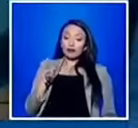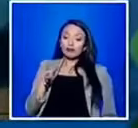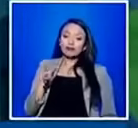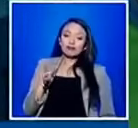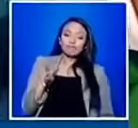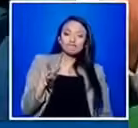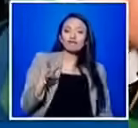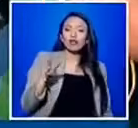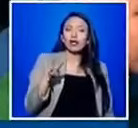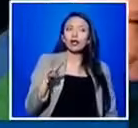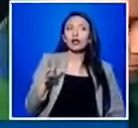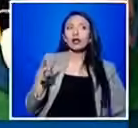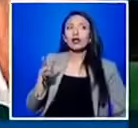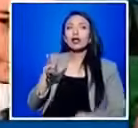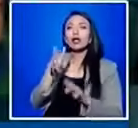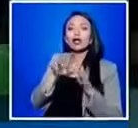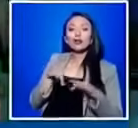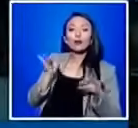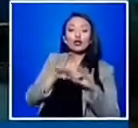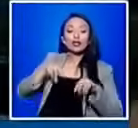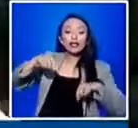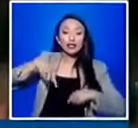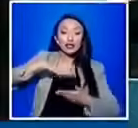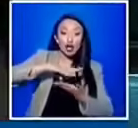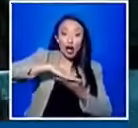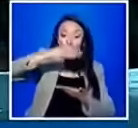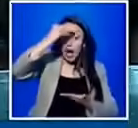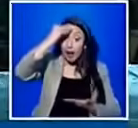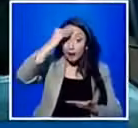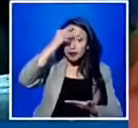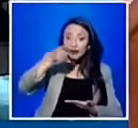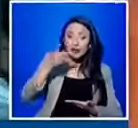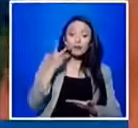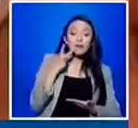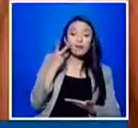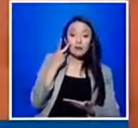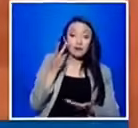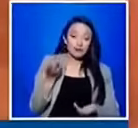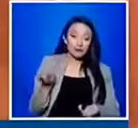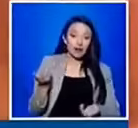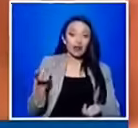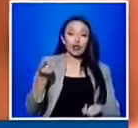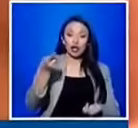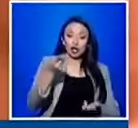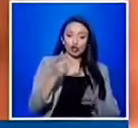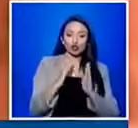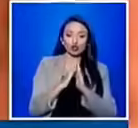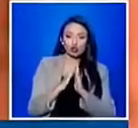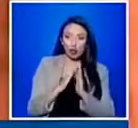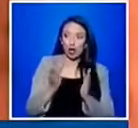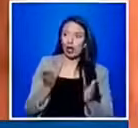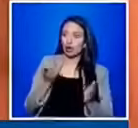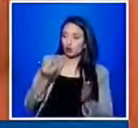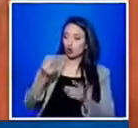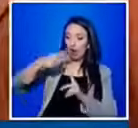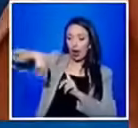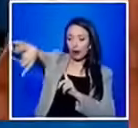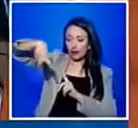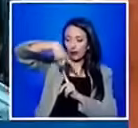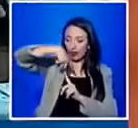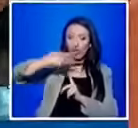también va a llevar este aprendizaje hacia los padres de familia, hacia sus hogares, hacia sus